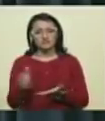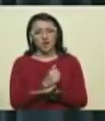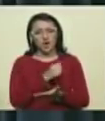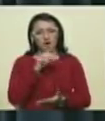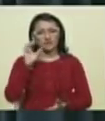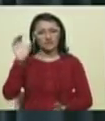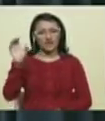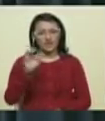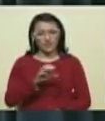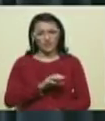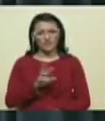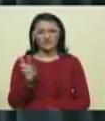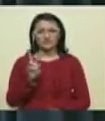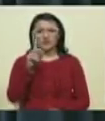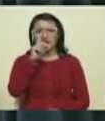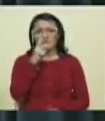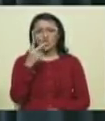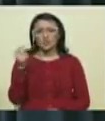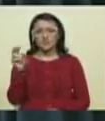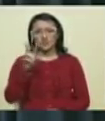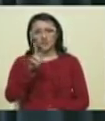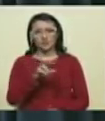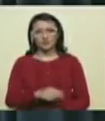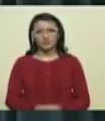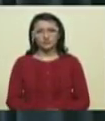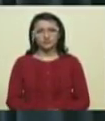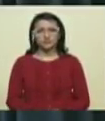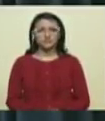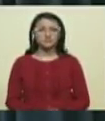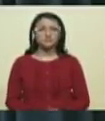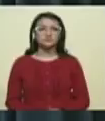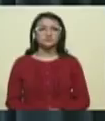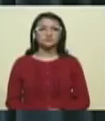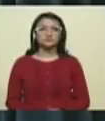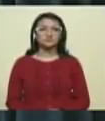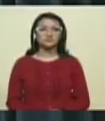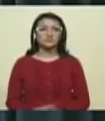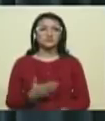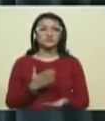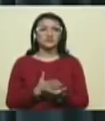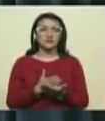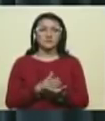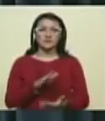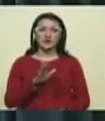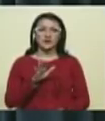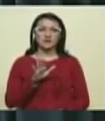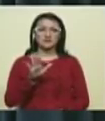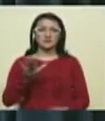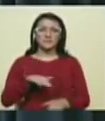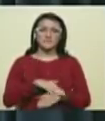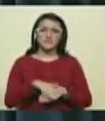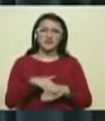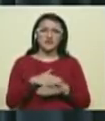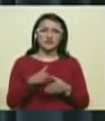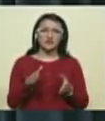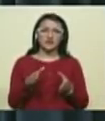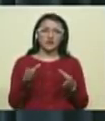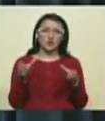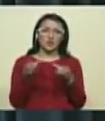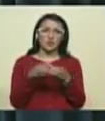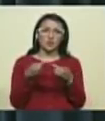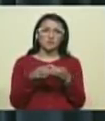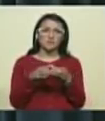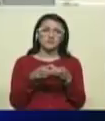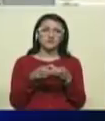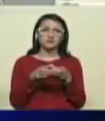en el año 2002, y siempre estaba allí el aval del Ministerio de Colonias